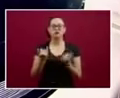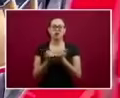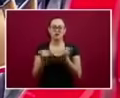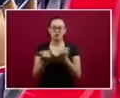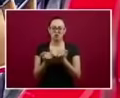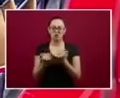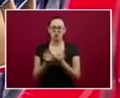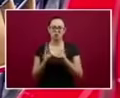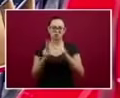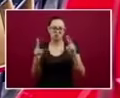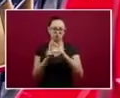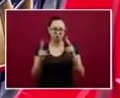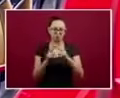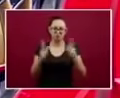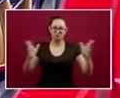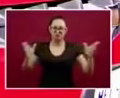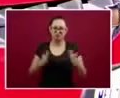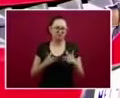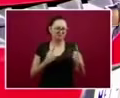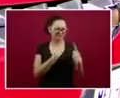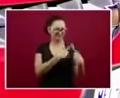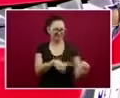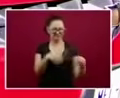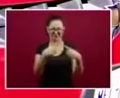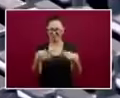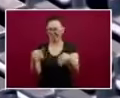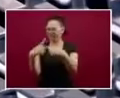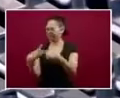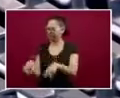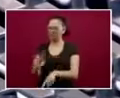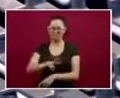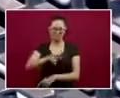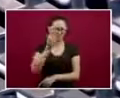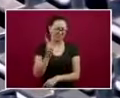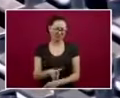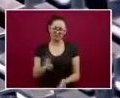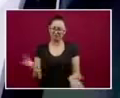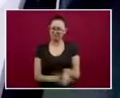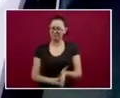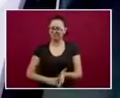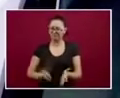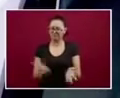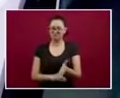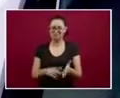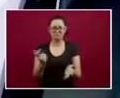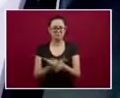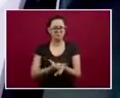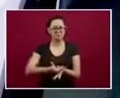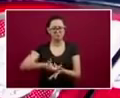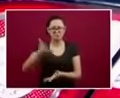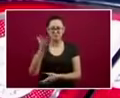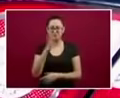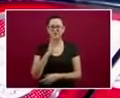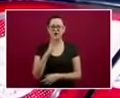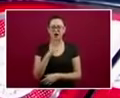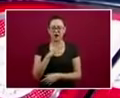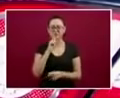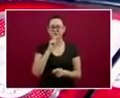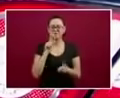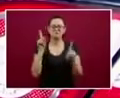No donde yo vivo. Donde yo vivo tengo 3 casetas y duermo, que es lo único que necesito para seguir